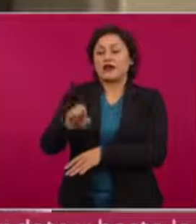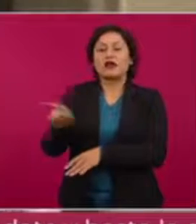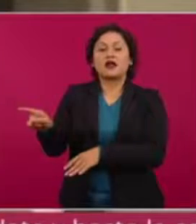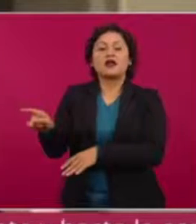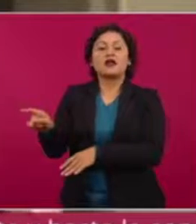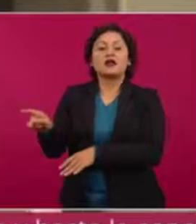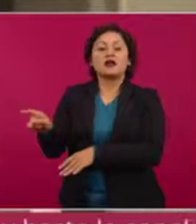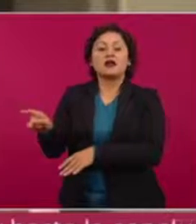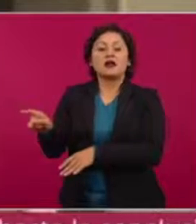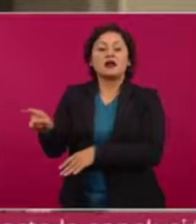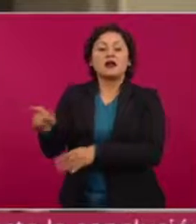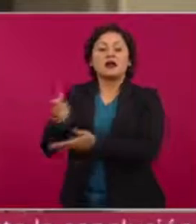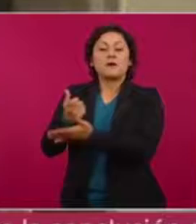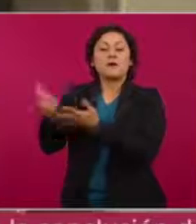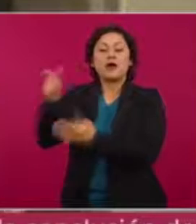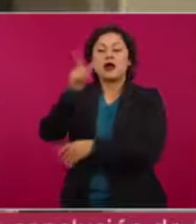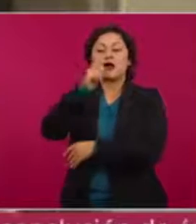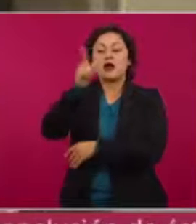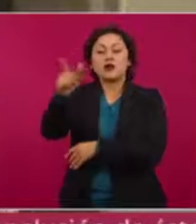ellos